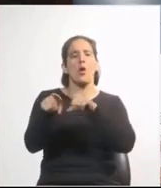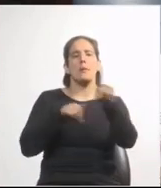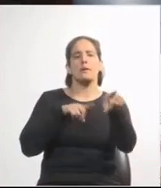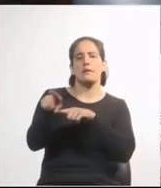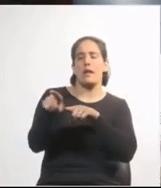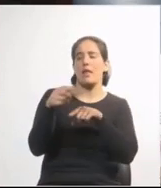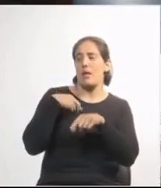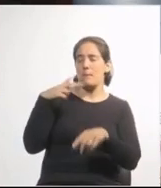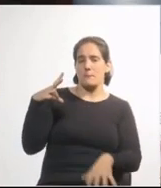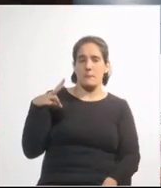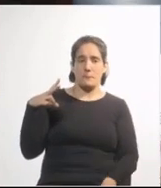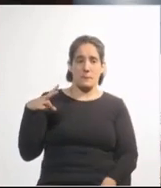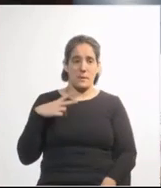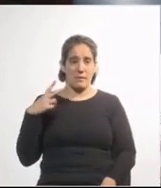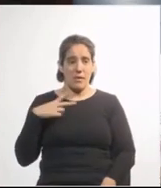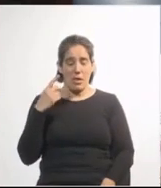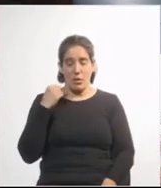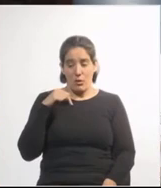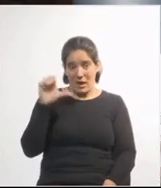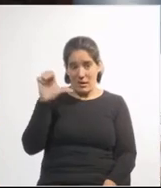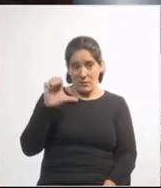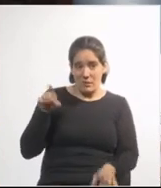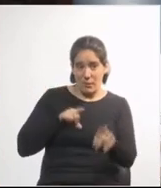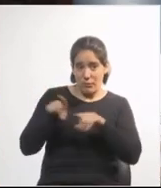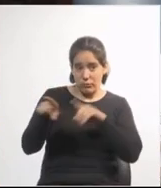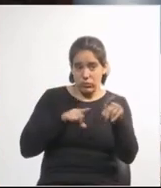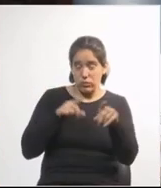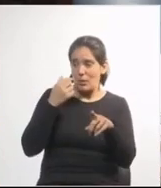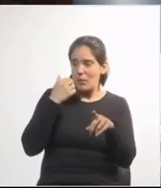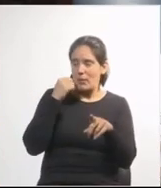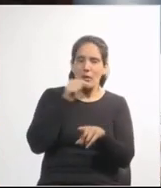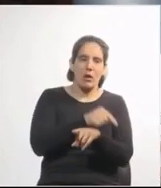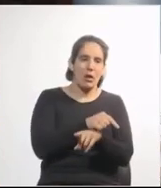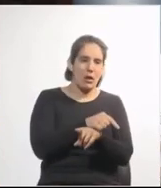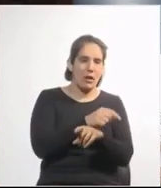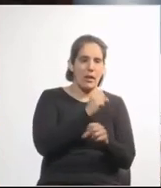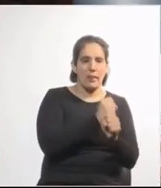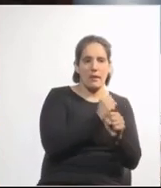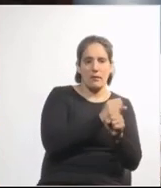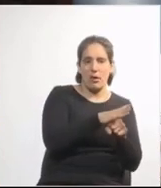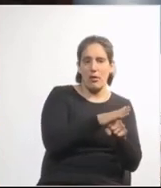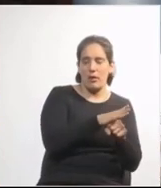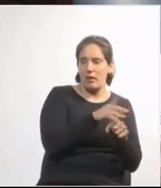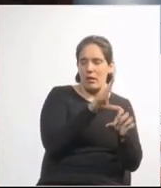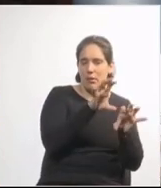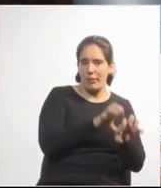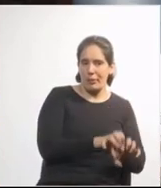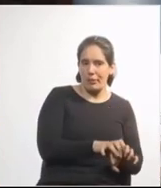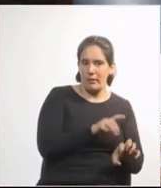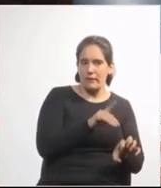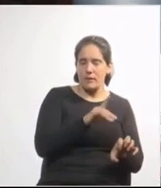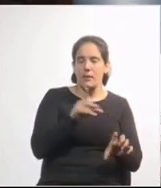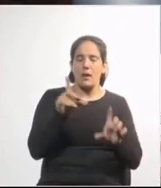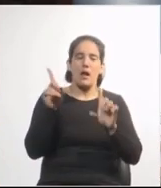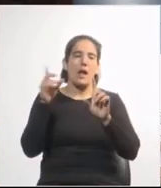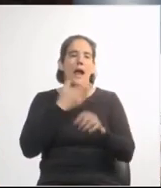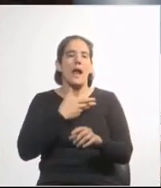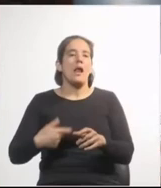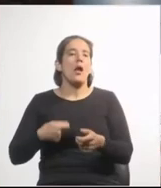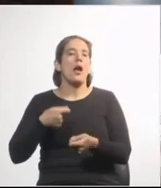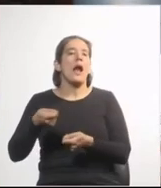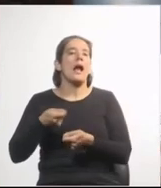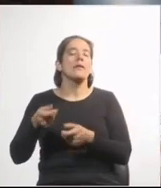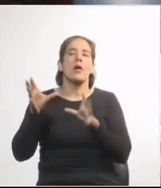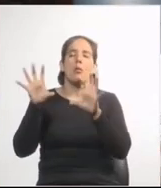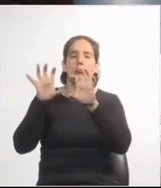del sector privado a partir de la contención del costo de la mano de obra. También ha disminuido el gasto público, bajando los